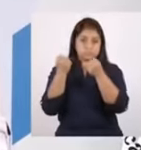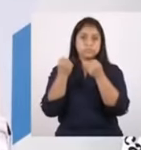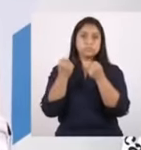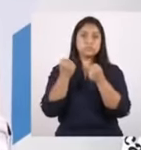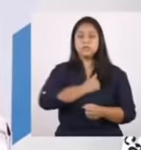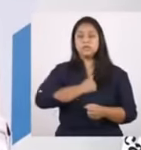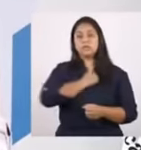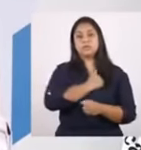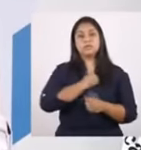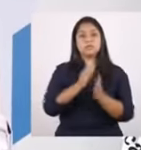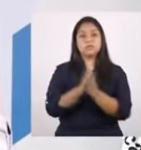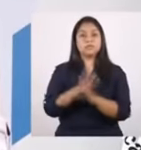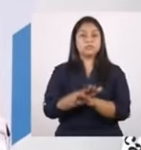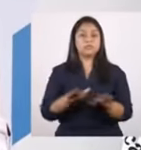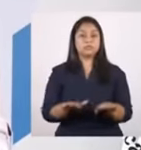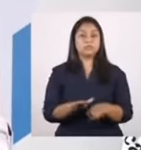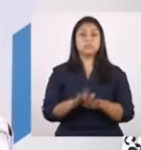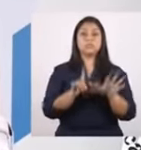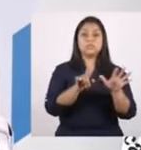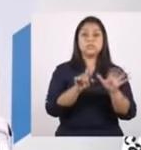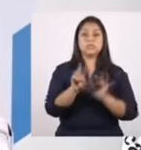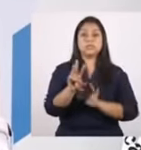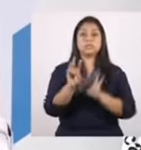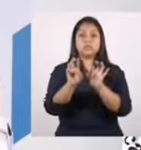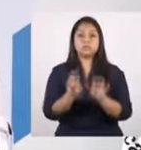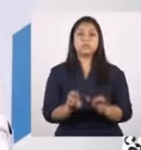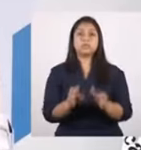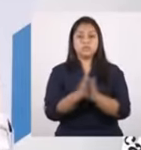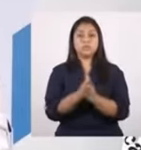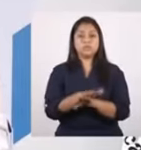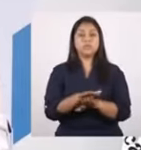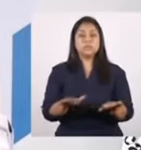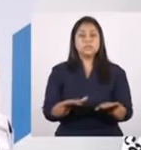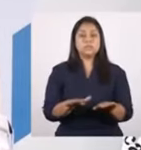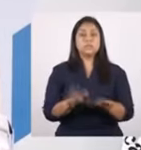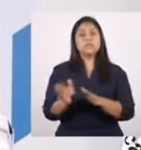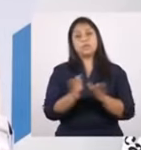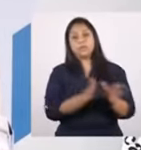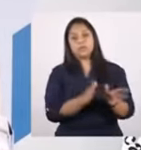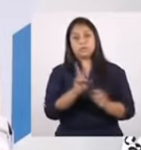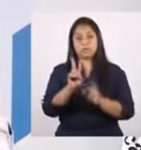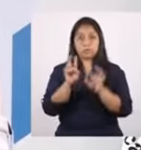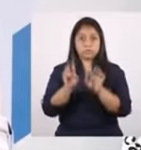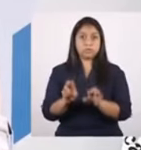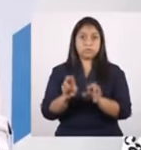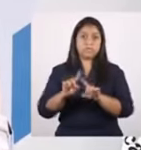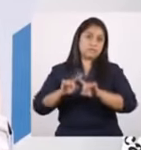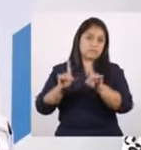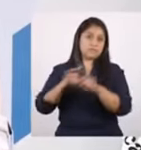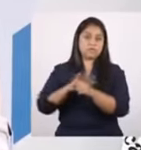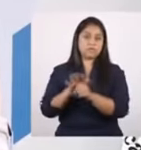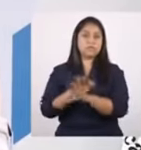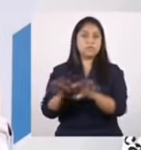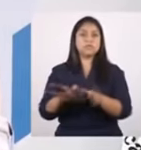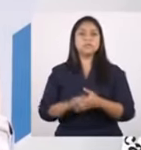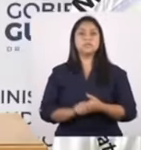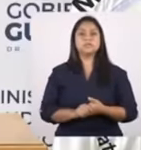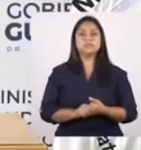lamentando el fallecimiento de 63 personas y 2 fallecidos por causas ajenas al